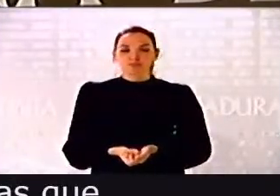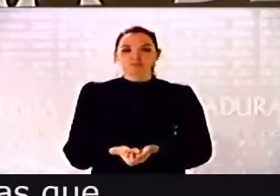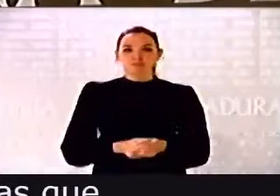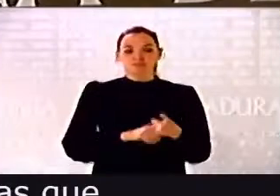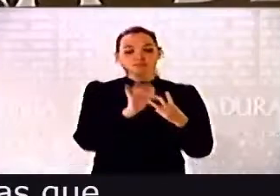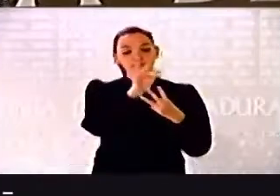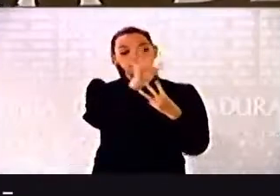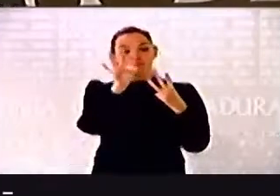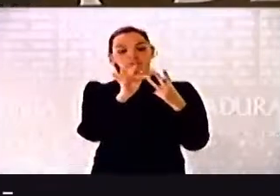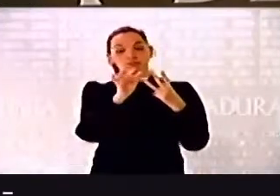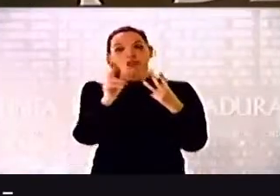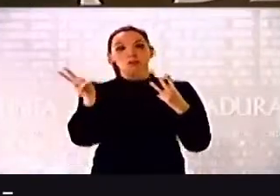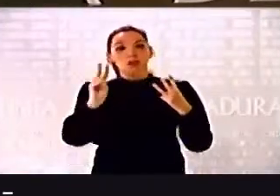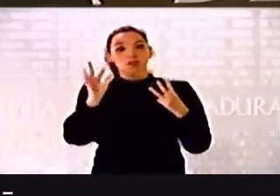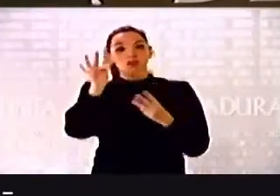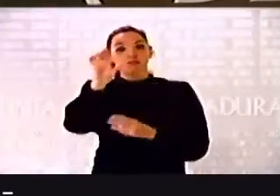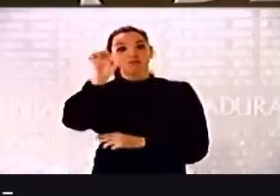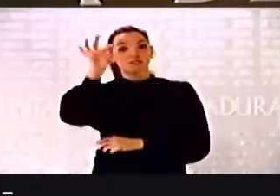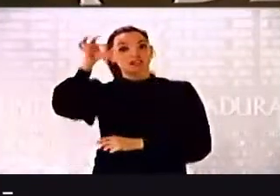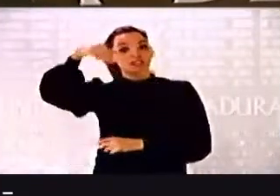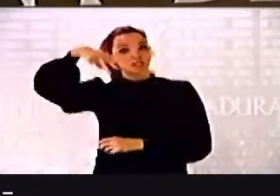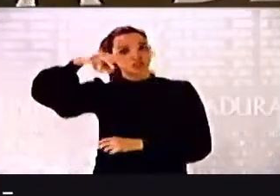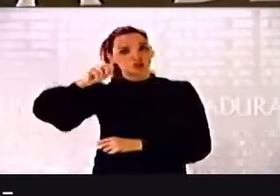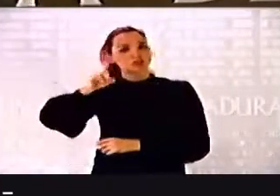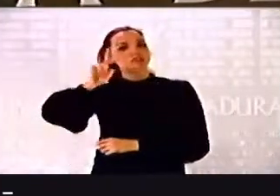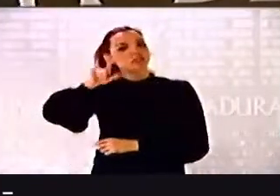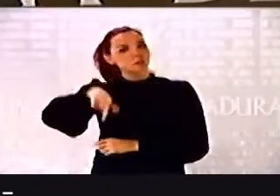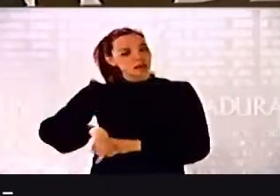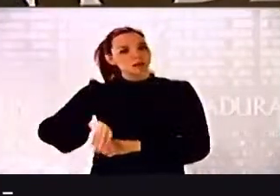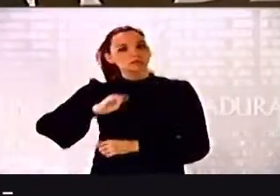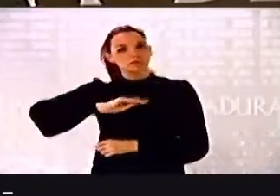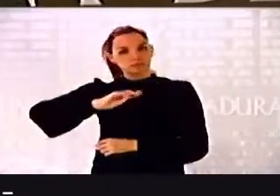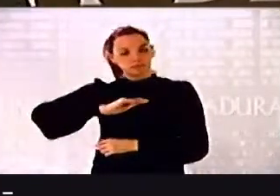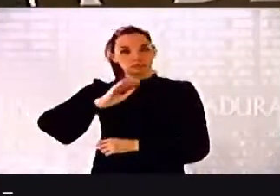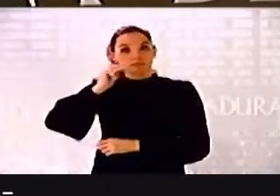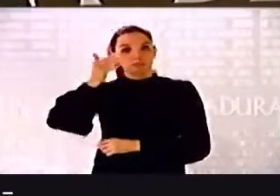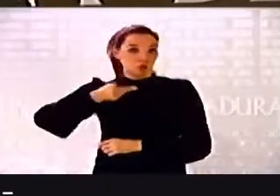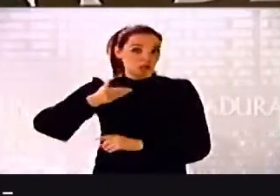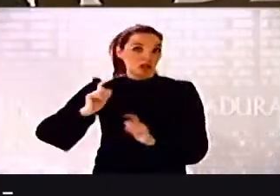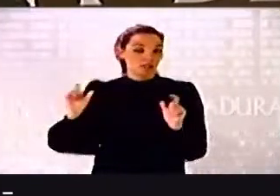Villanueva del Fresno ha tenido un comportamiento también muy importante.